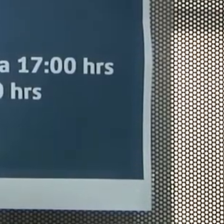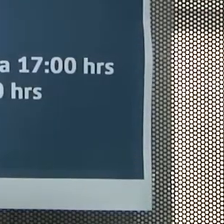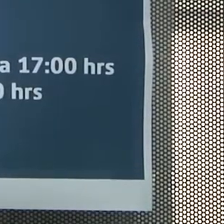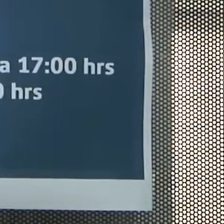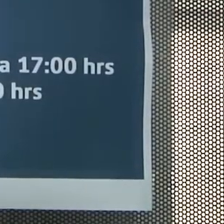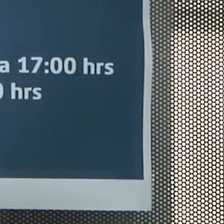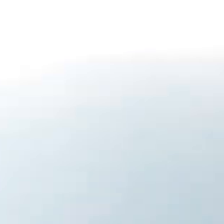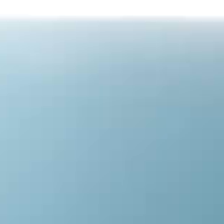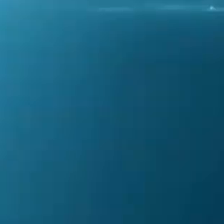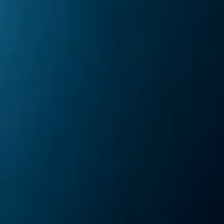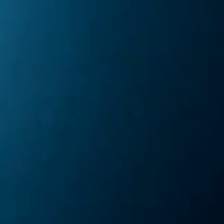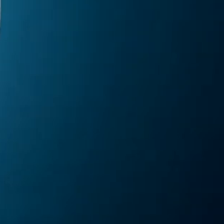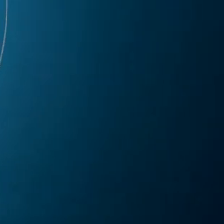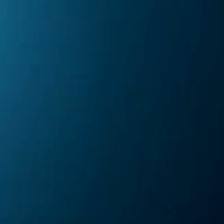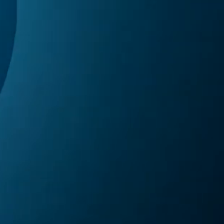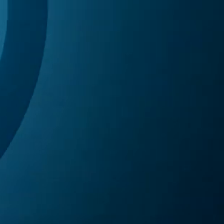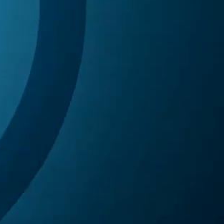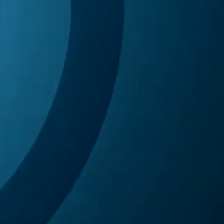¡Gracias! ¡Gracias!